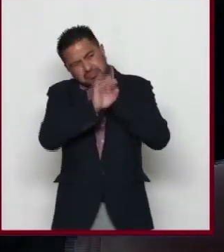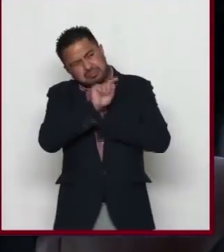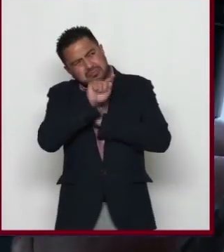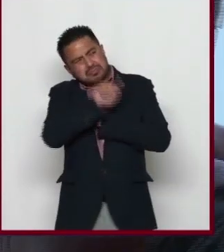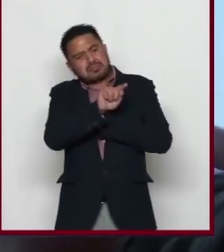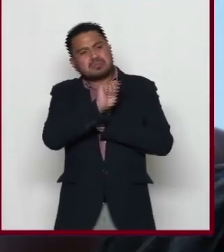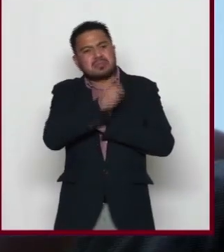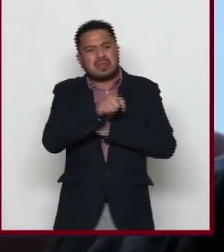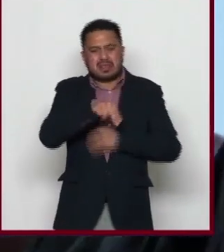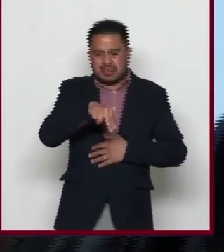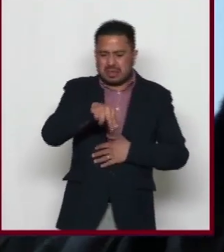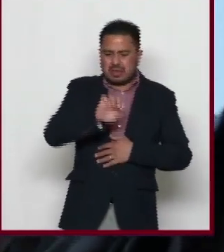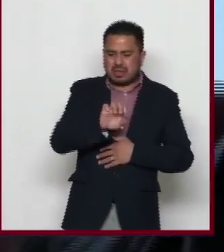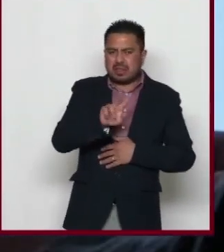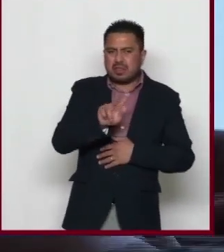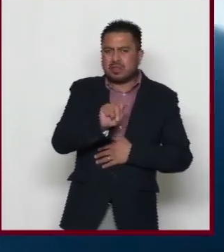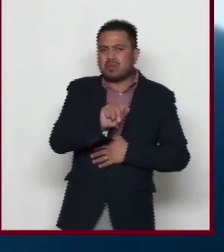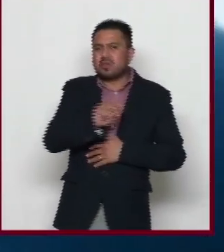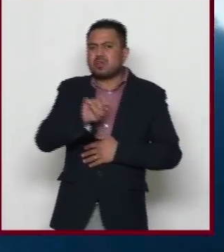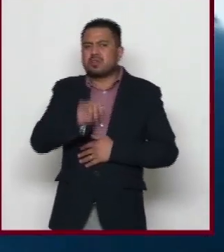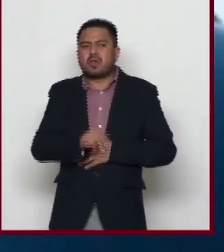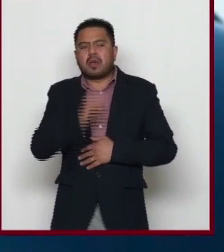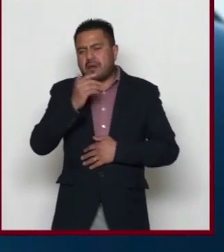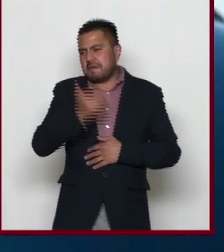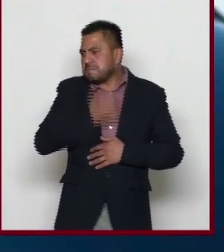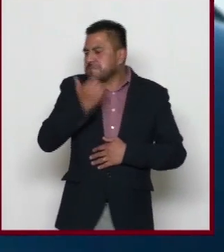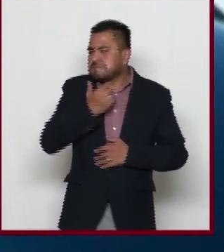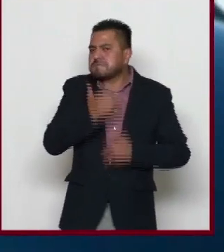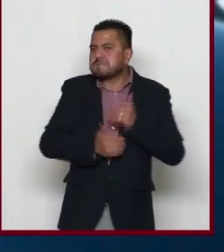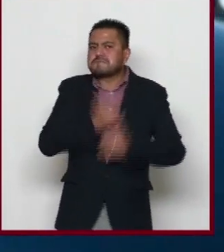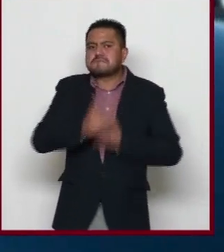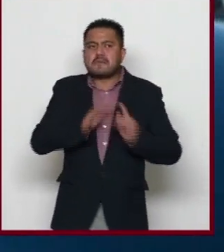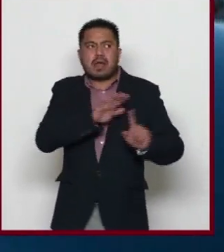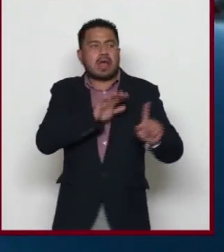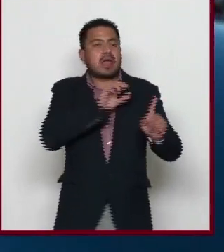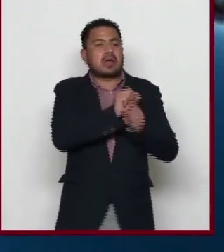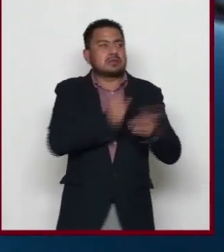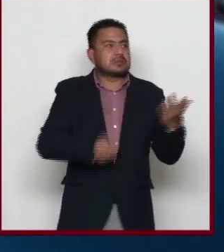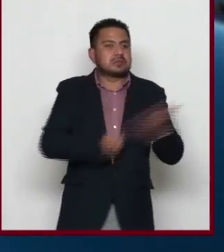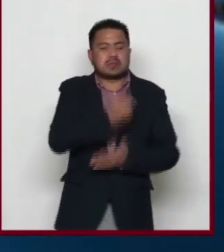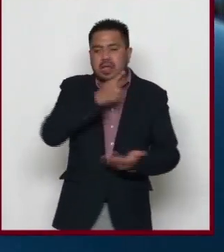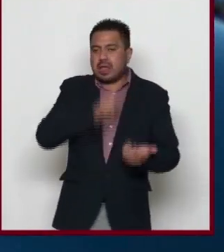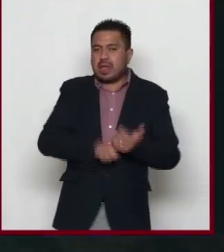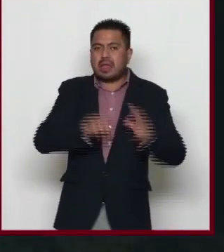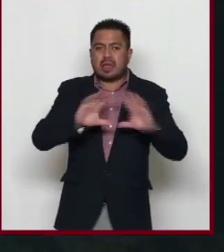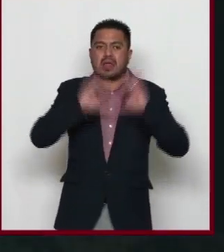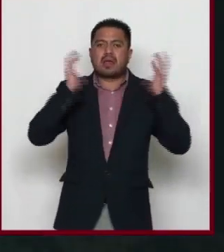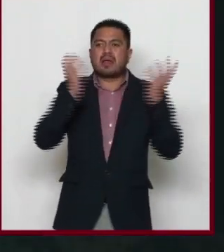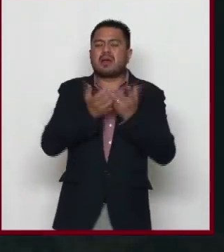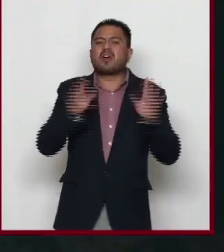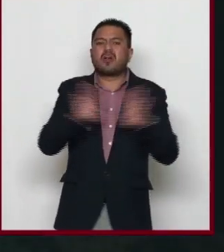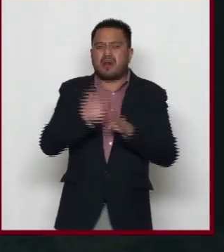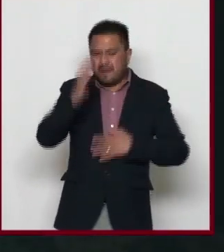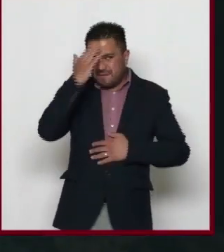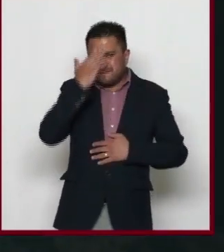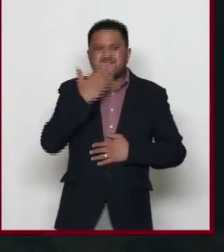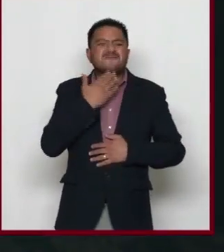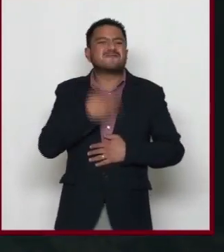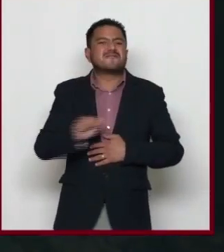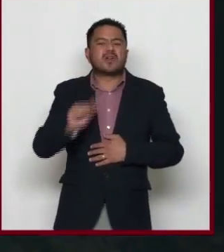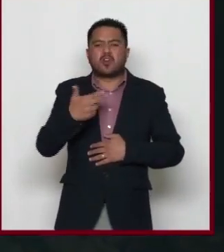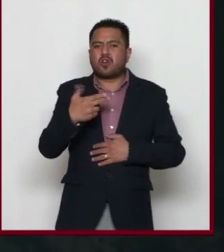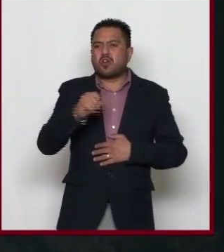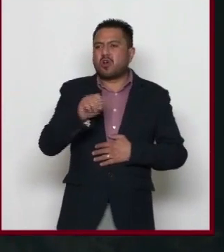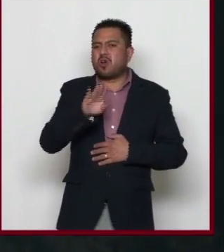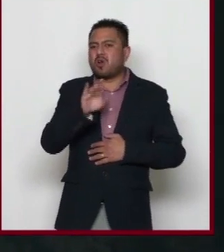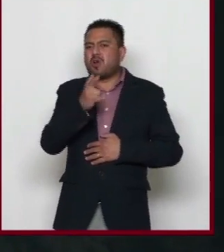A partir de entonces, los telescopios reflectores o newtonianos se han popularizado tanto que han llegado a salir de la